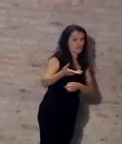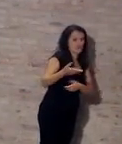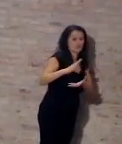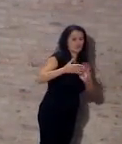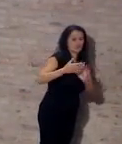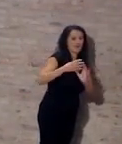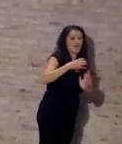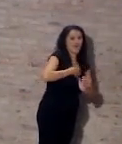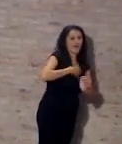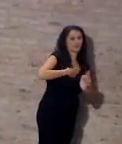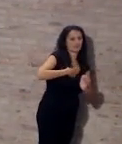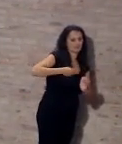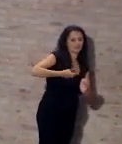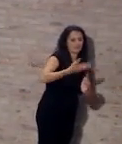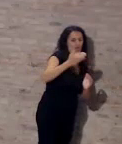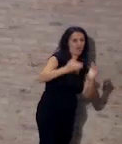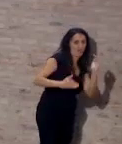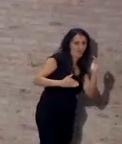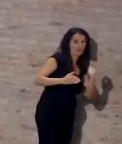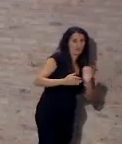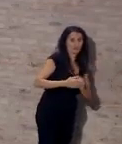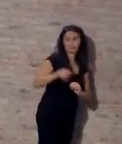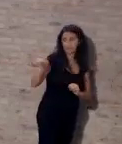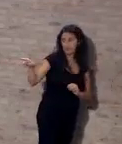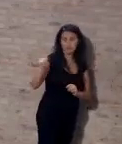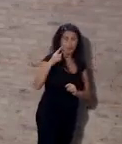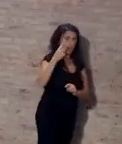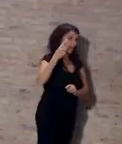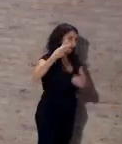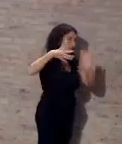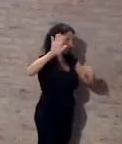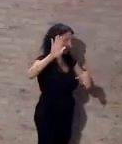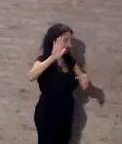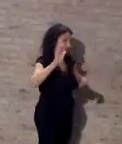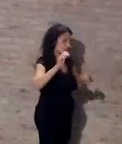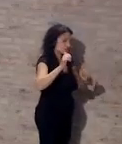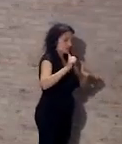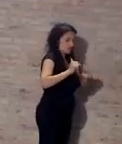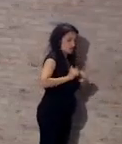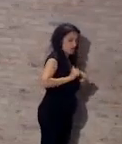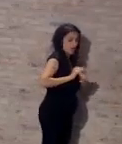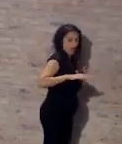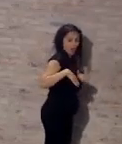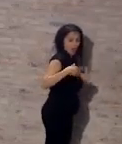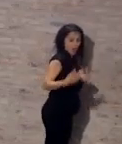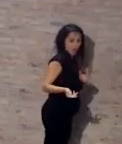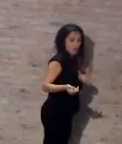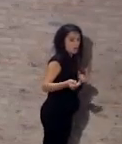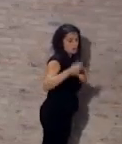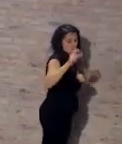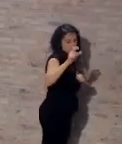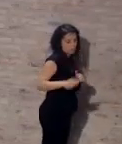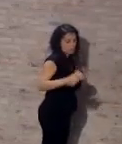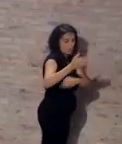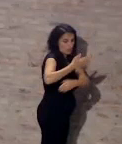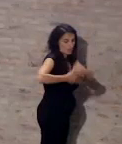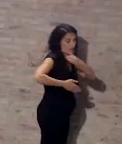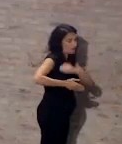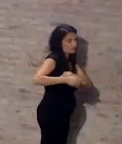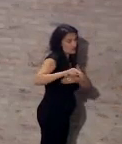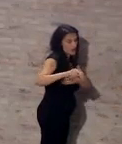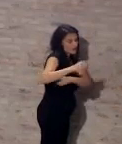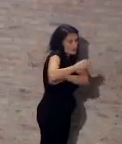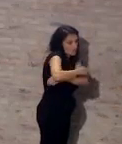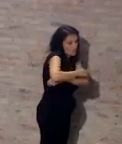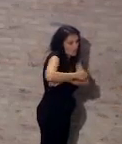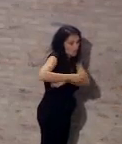colectiveros eh que yo una vez me tocó estar al lado de de un chico con discapacidad que